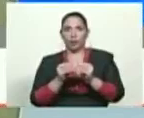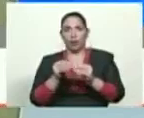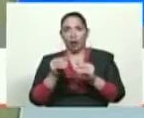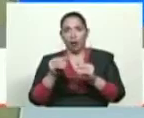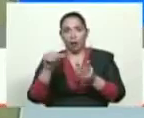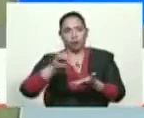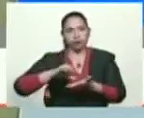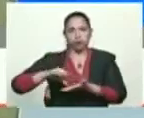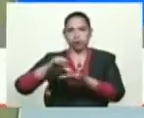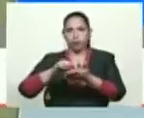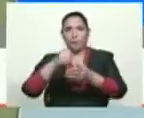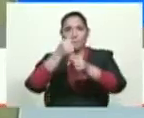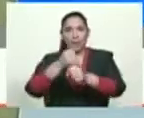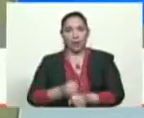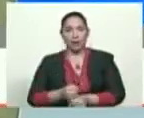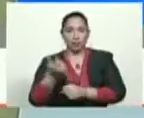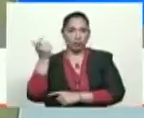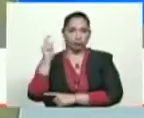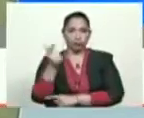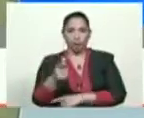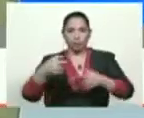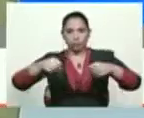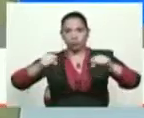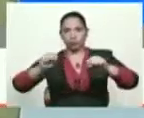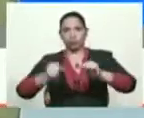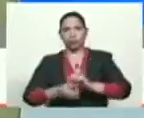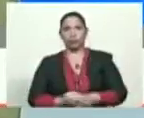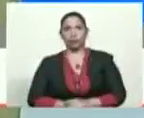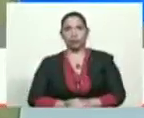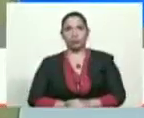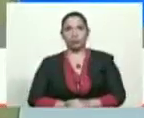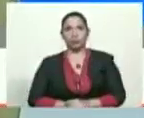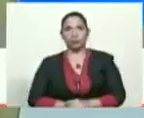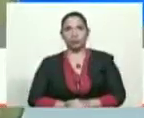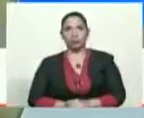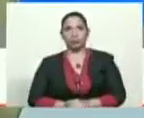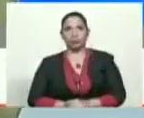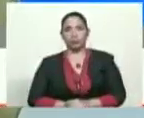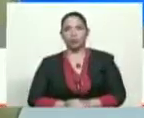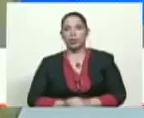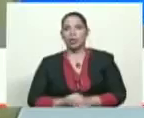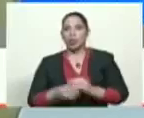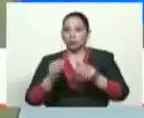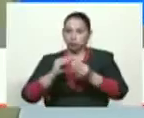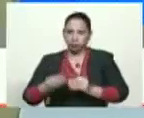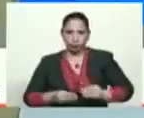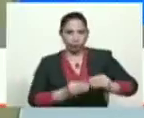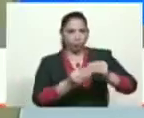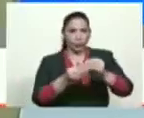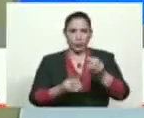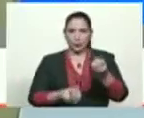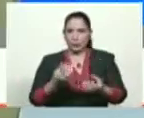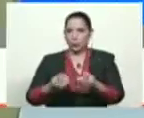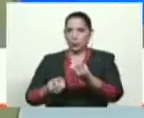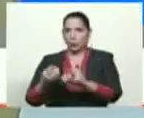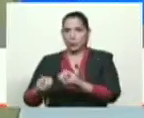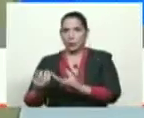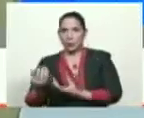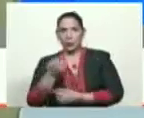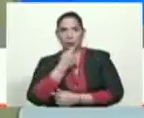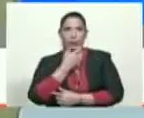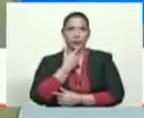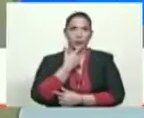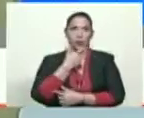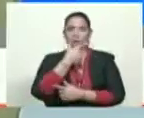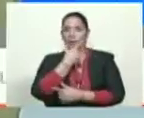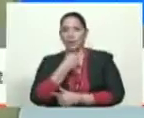paradas de buses taxis y mototaxis recuperar las áreas verdes en el ornato de las ciudades ordenar y facilitar